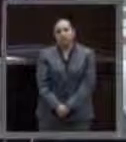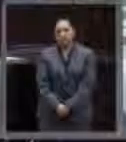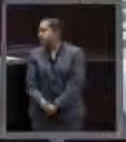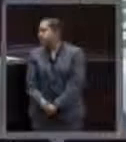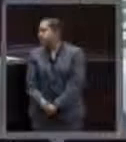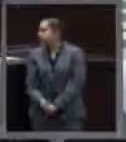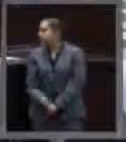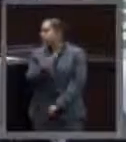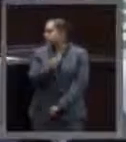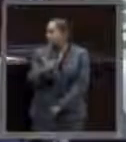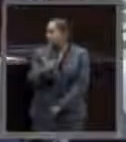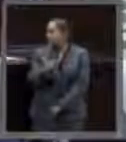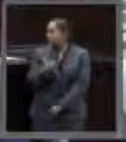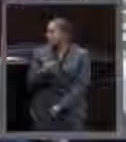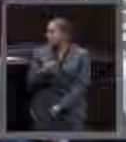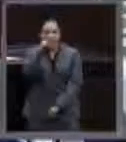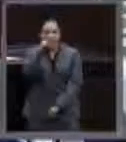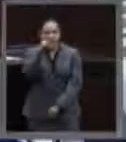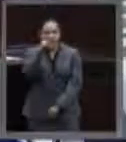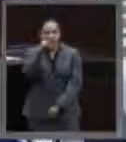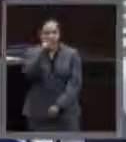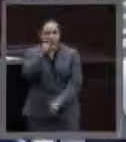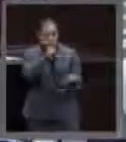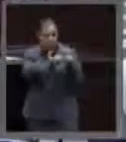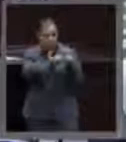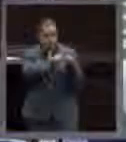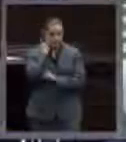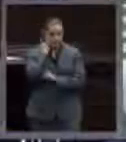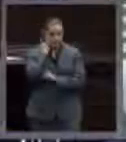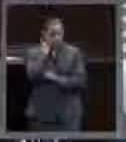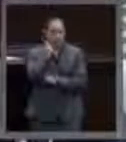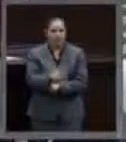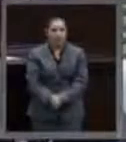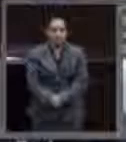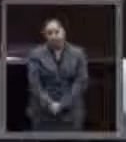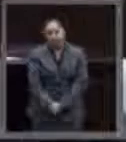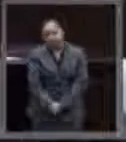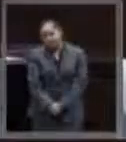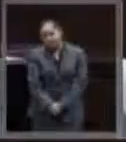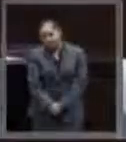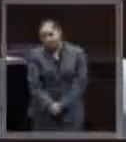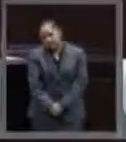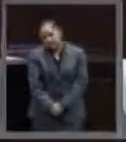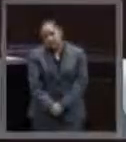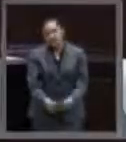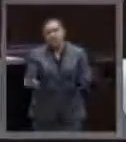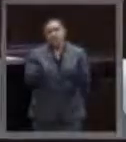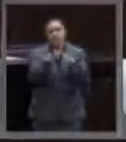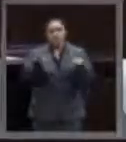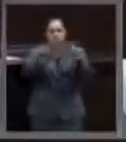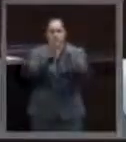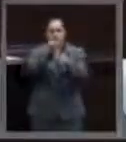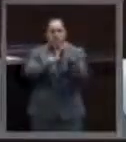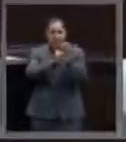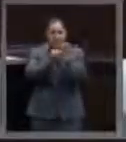venid a presidente diputadas y diputados pues es probable que se impresionable y que busque la transparencia y la rendición de